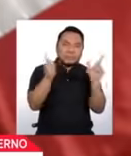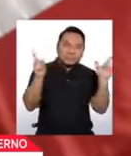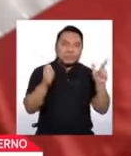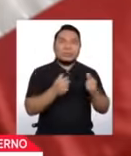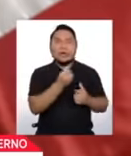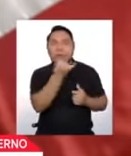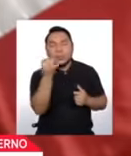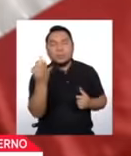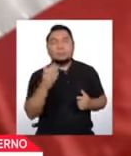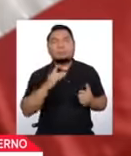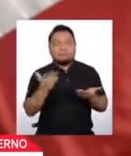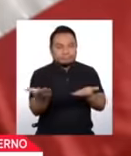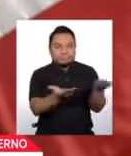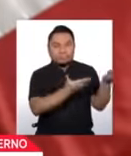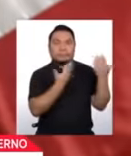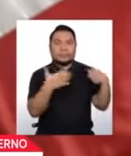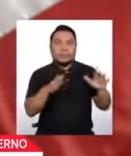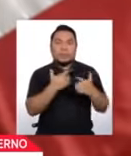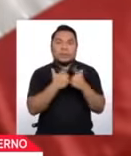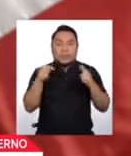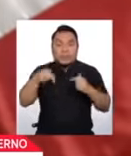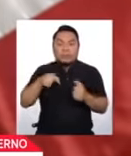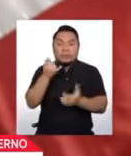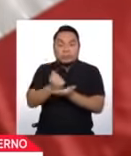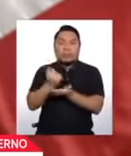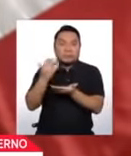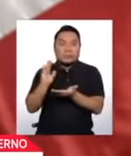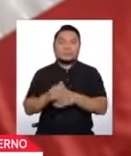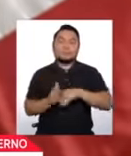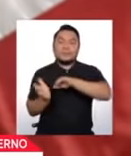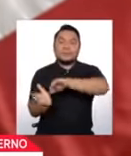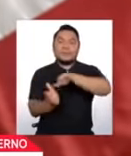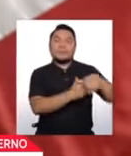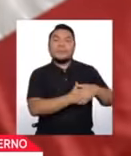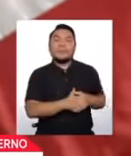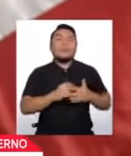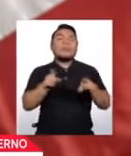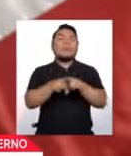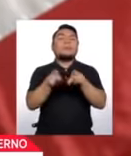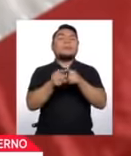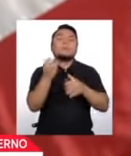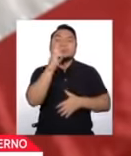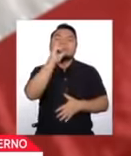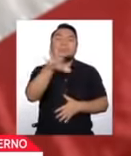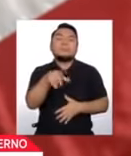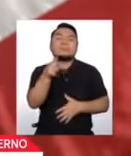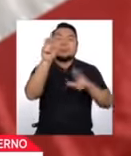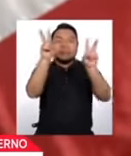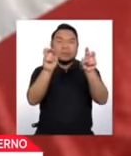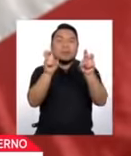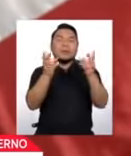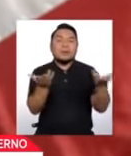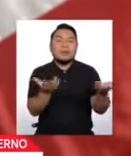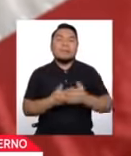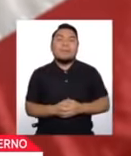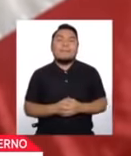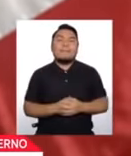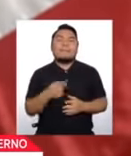le estamos dando ya en este momento. Manifestarles que también un tema que